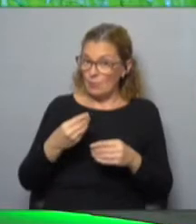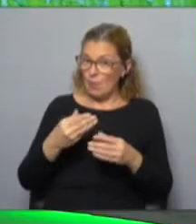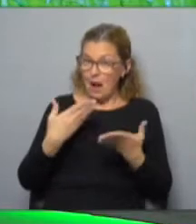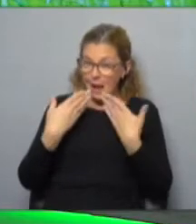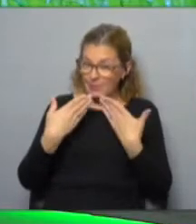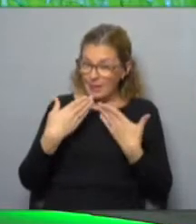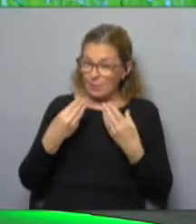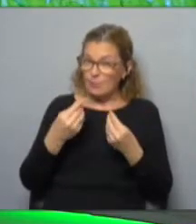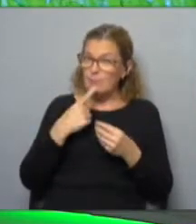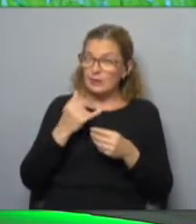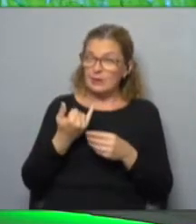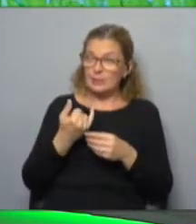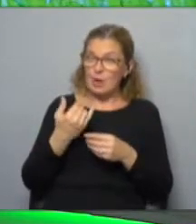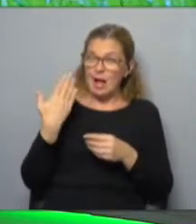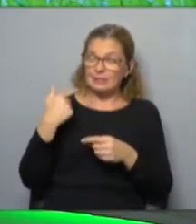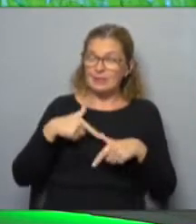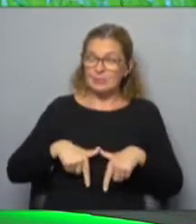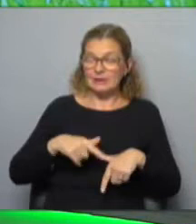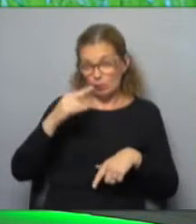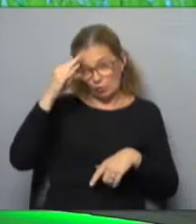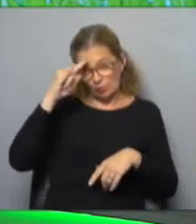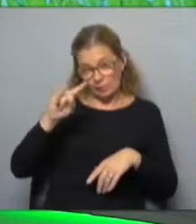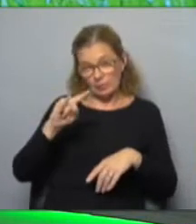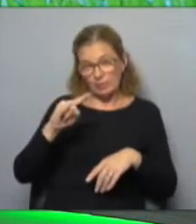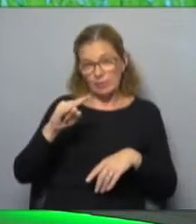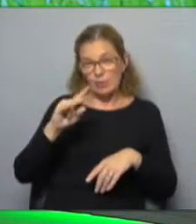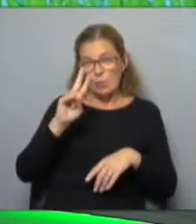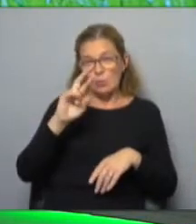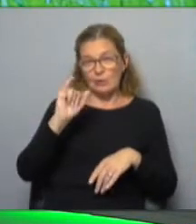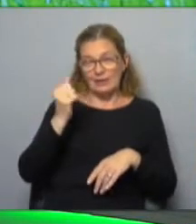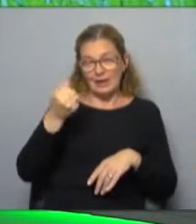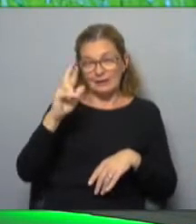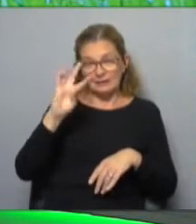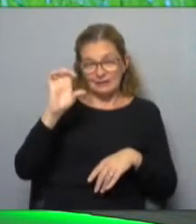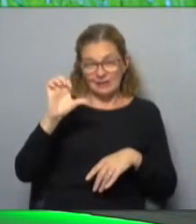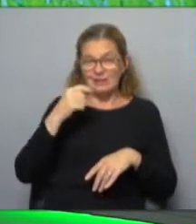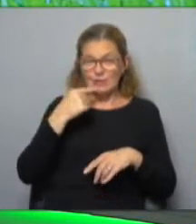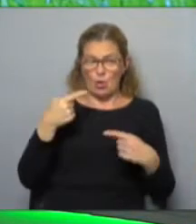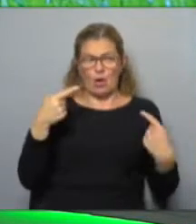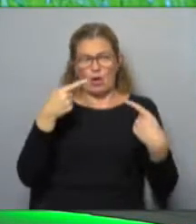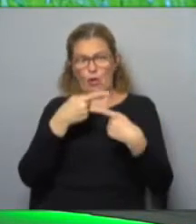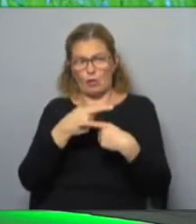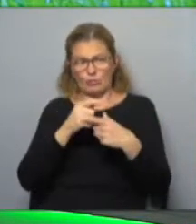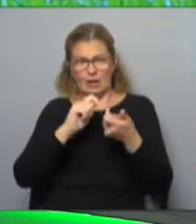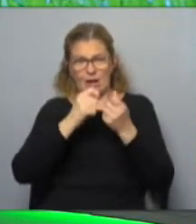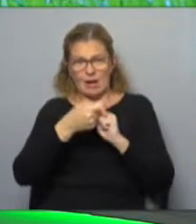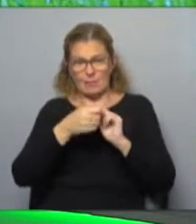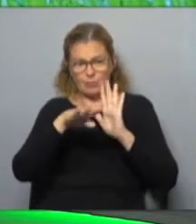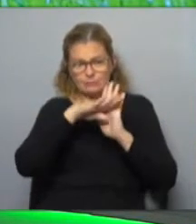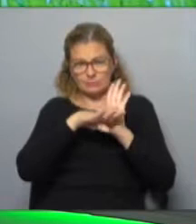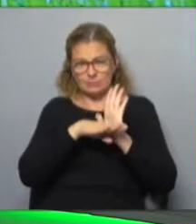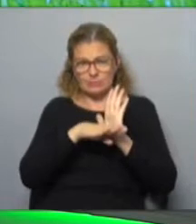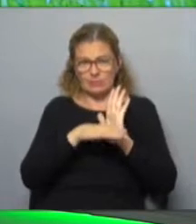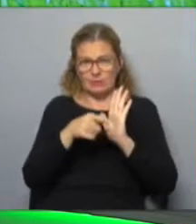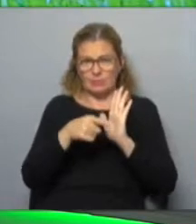comentarios también, por ejemplo, el ex ministro de Ganadería, Cultura y Pesca, Carlos María Uriarte, dijo públicamente que estaba en contra de esta modificación normativa, que iba a